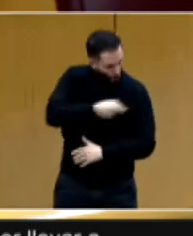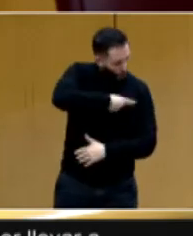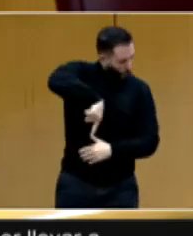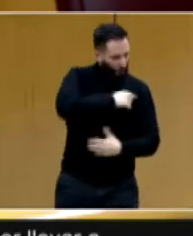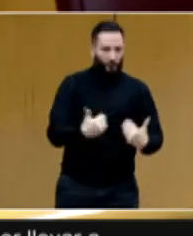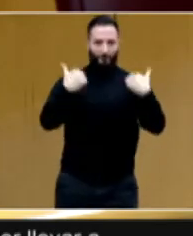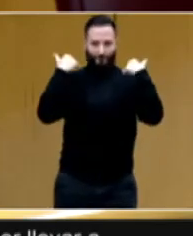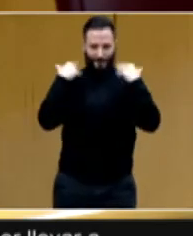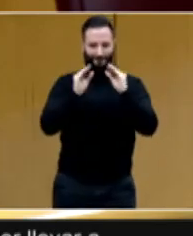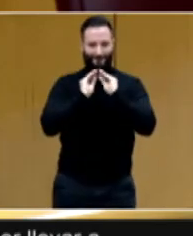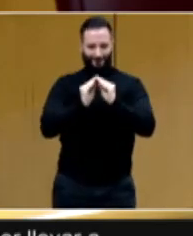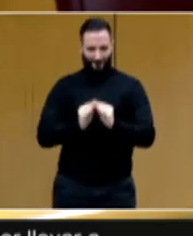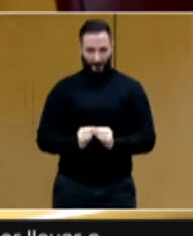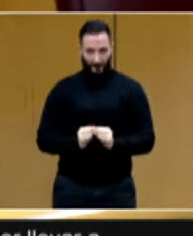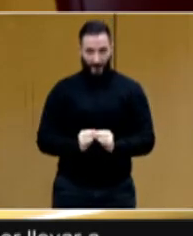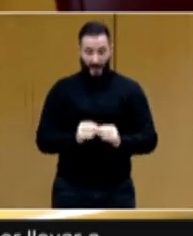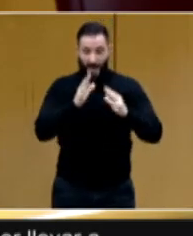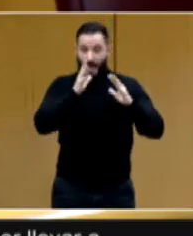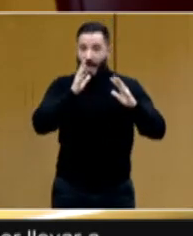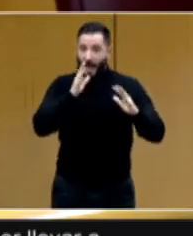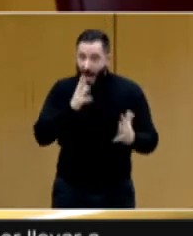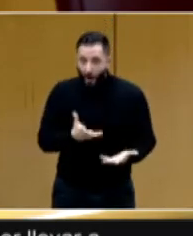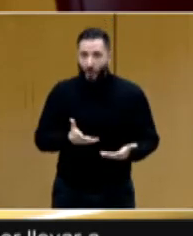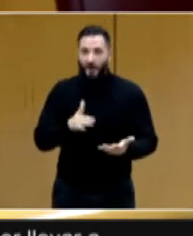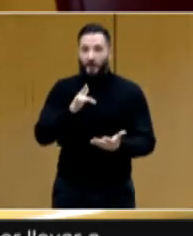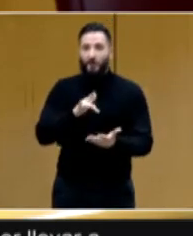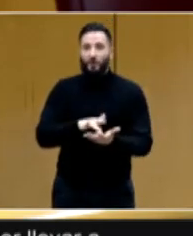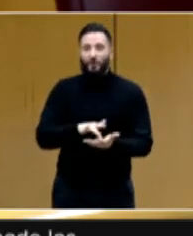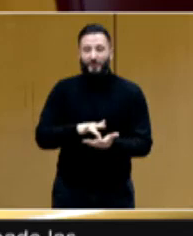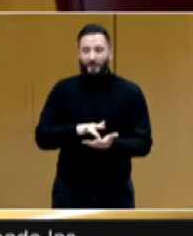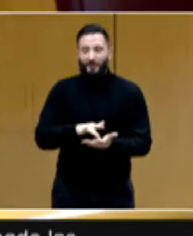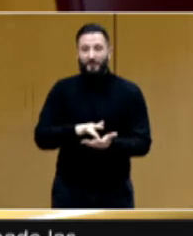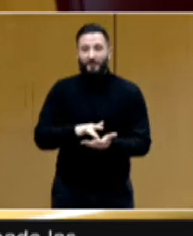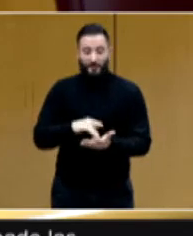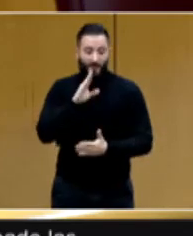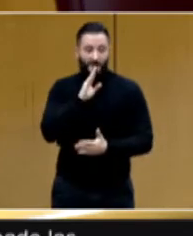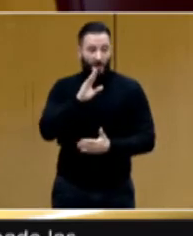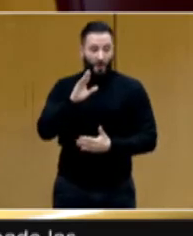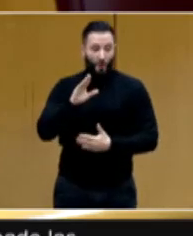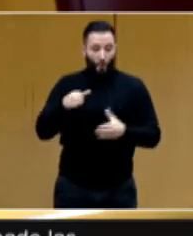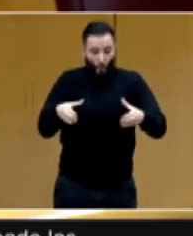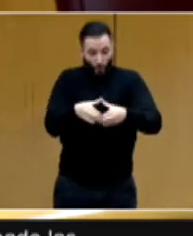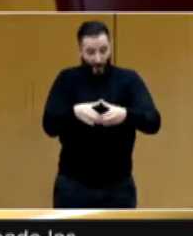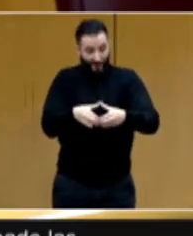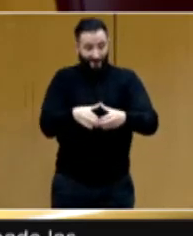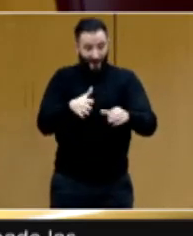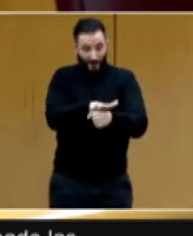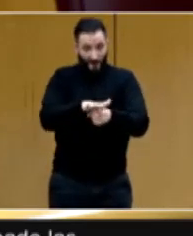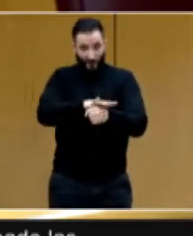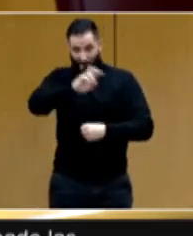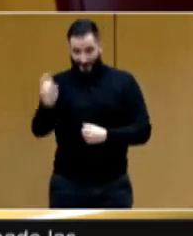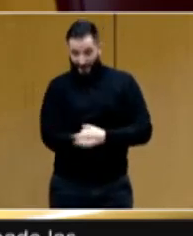implicados y nos toca a nosotros en esa obra coral que comentaba Juan Manuel en la que por desgracia es fácil